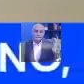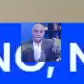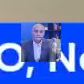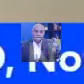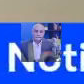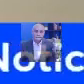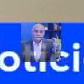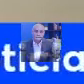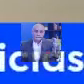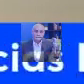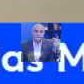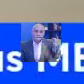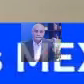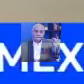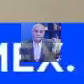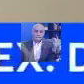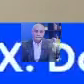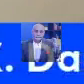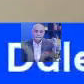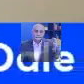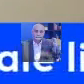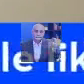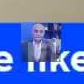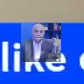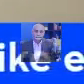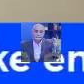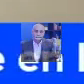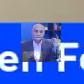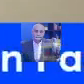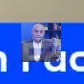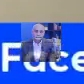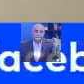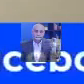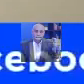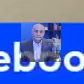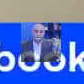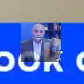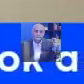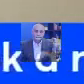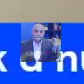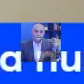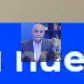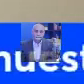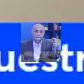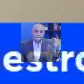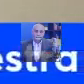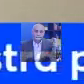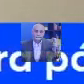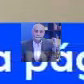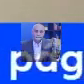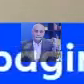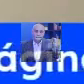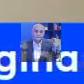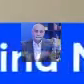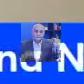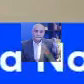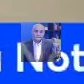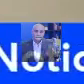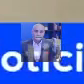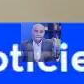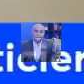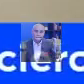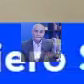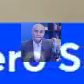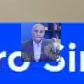ataque. Ya incluso Bolsonaro creo que tuvo que ir al hospital. Hay solicitudes en el Congreso de Estados Unidos para que